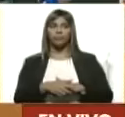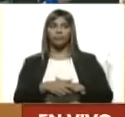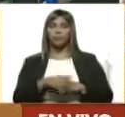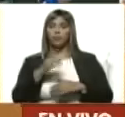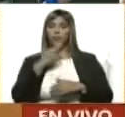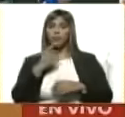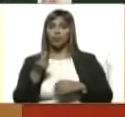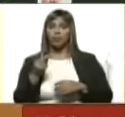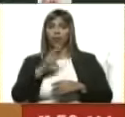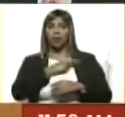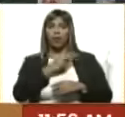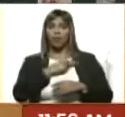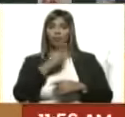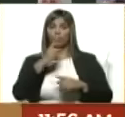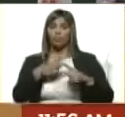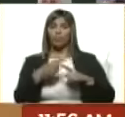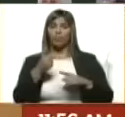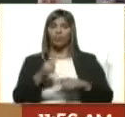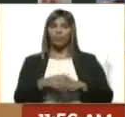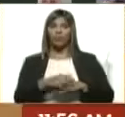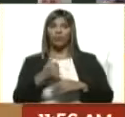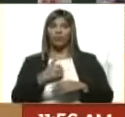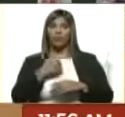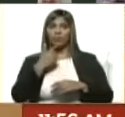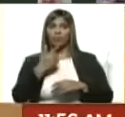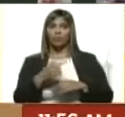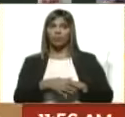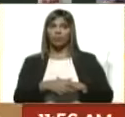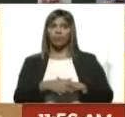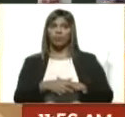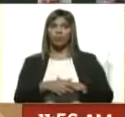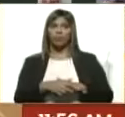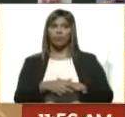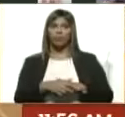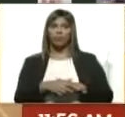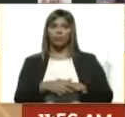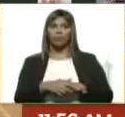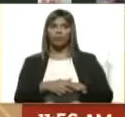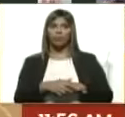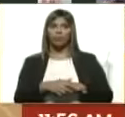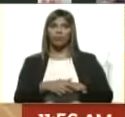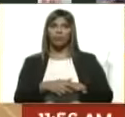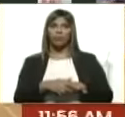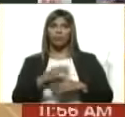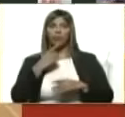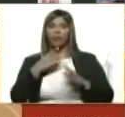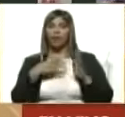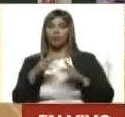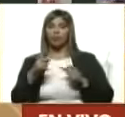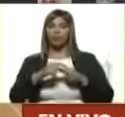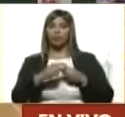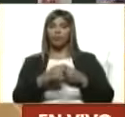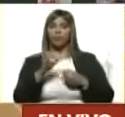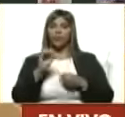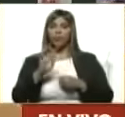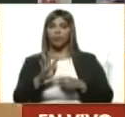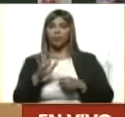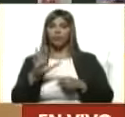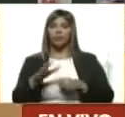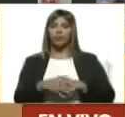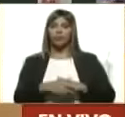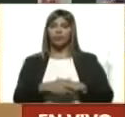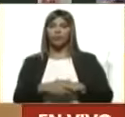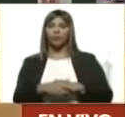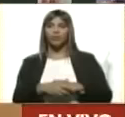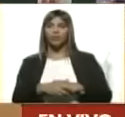Si usted es jefe de 1 por 10, usted le va a decir, eres jefe de 1 por 10 con 14 integrantes o 15 o 4 o 5 que